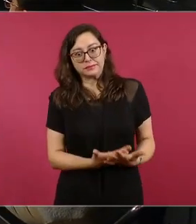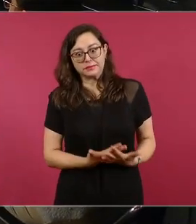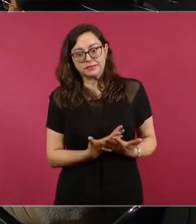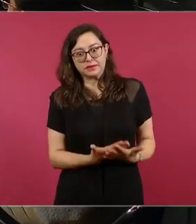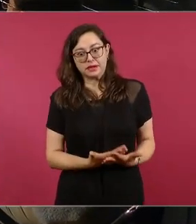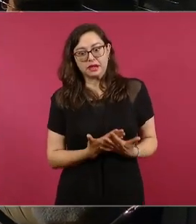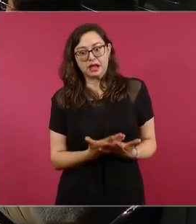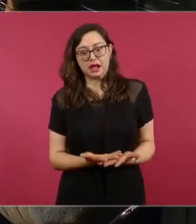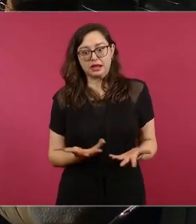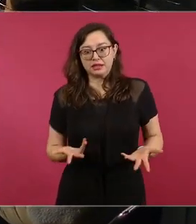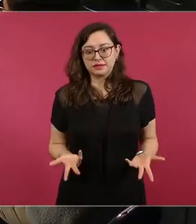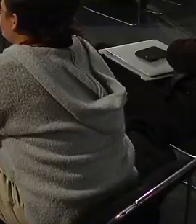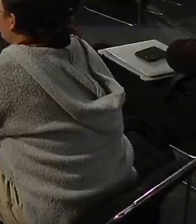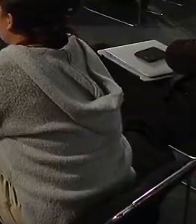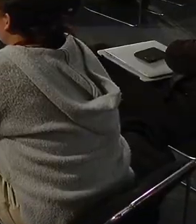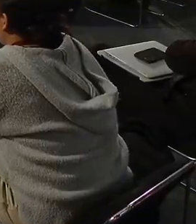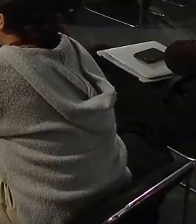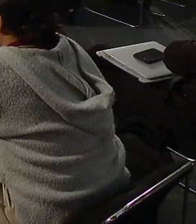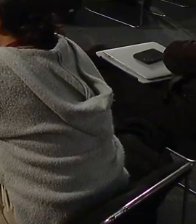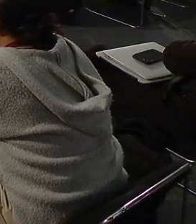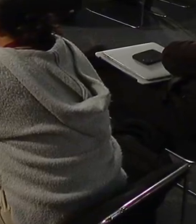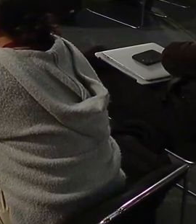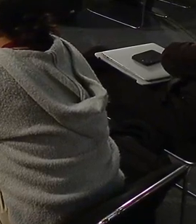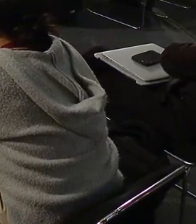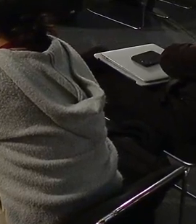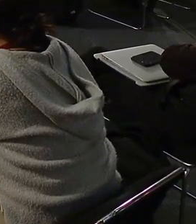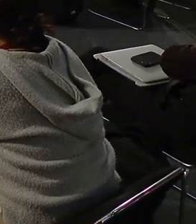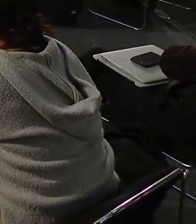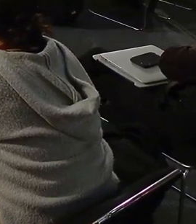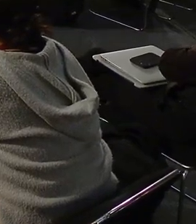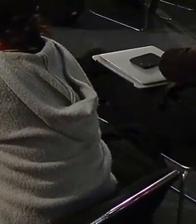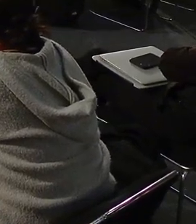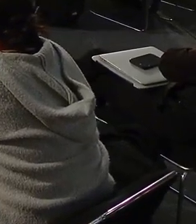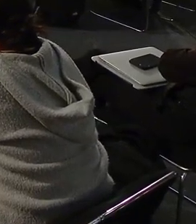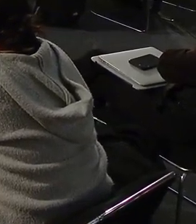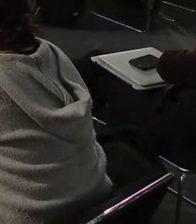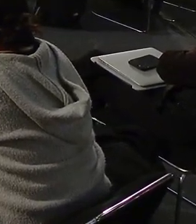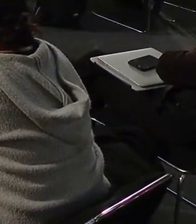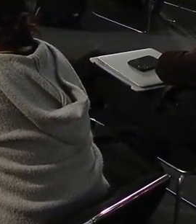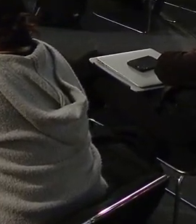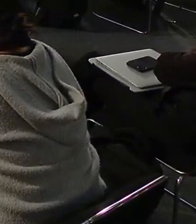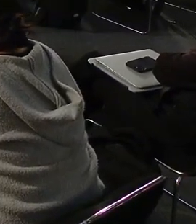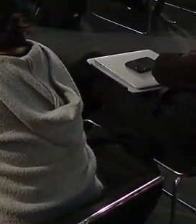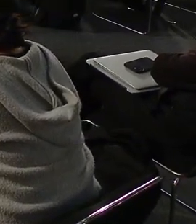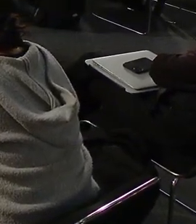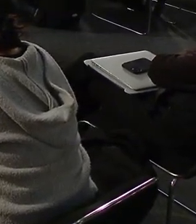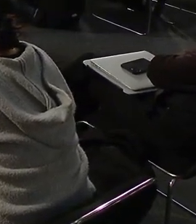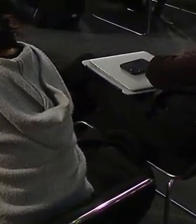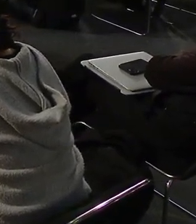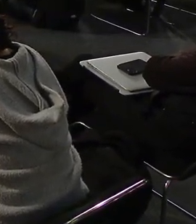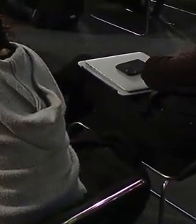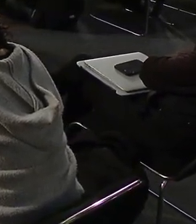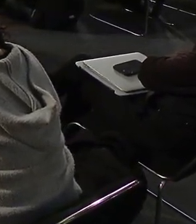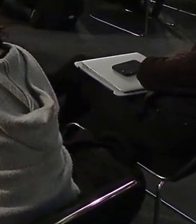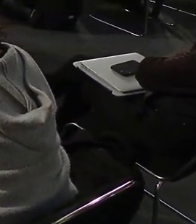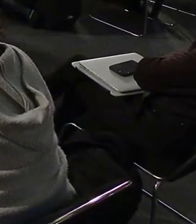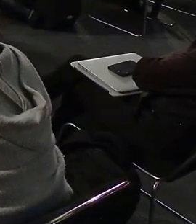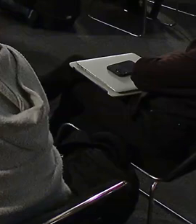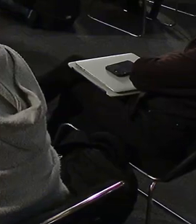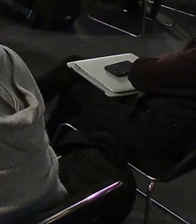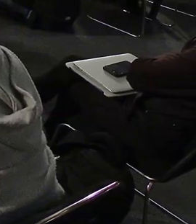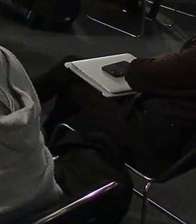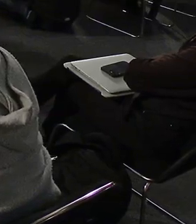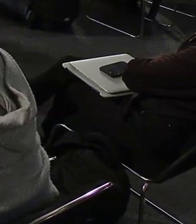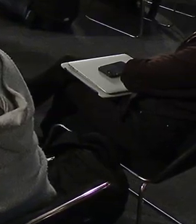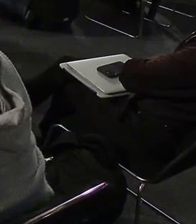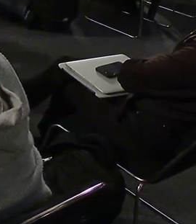Todavía no se entregaba a los campesinos, no se garantizaba el derecho de los campesinos a la tierra y